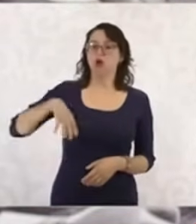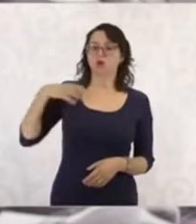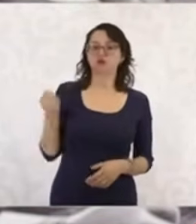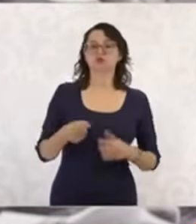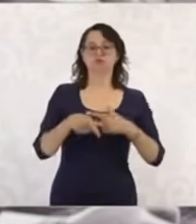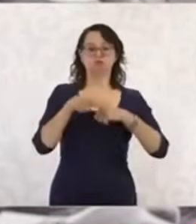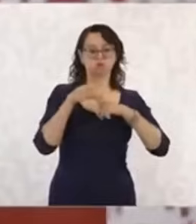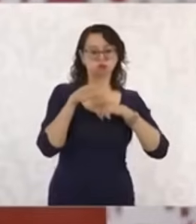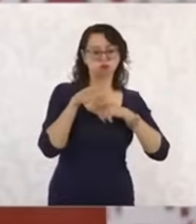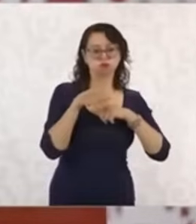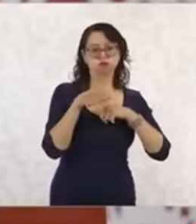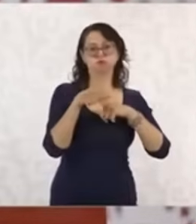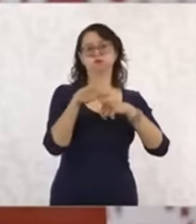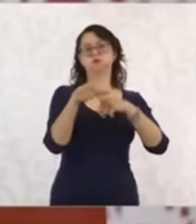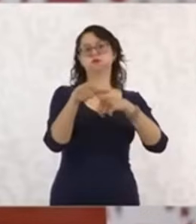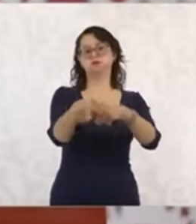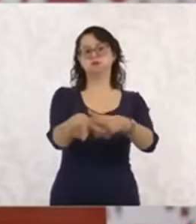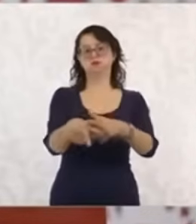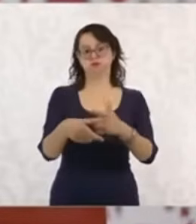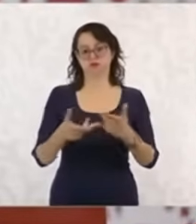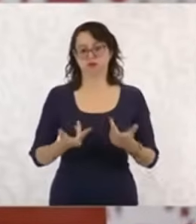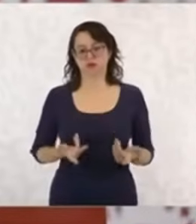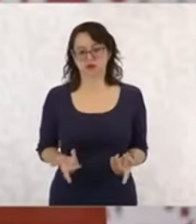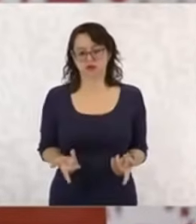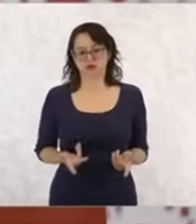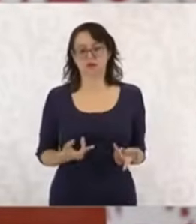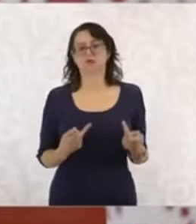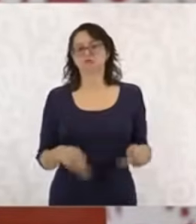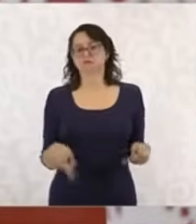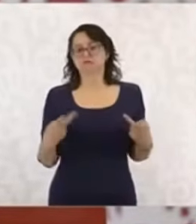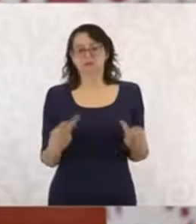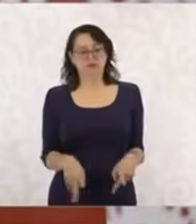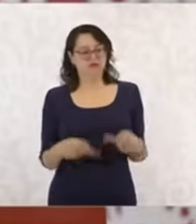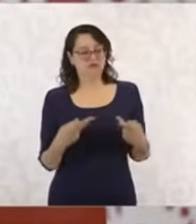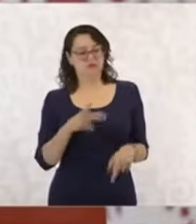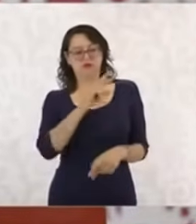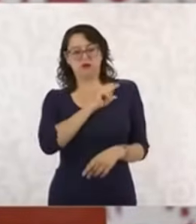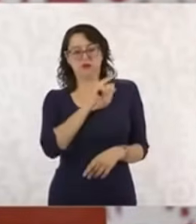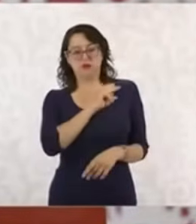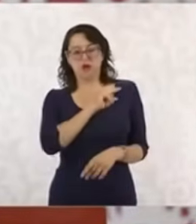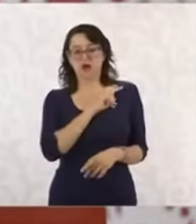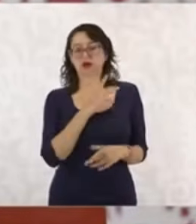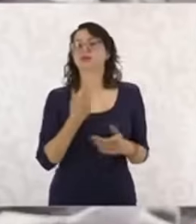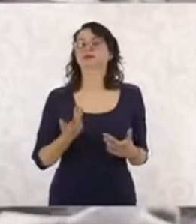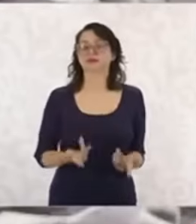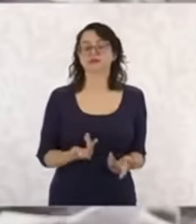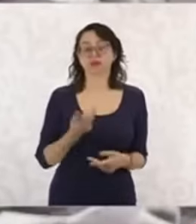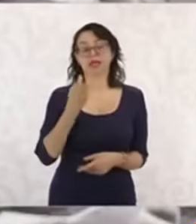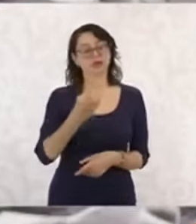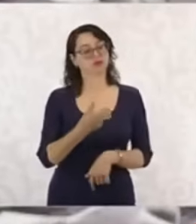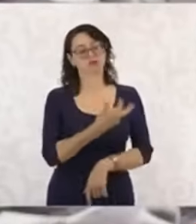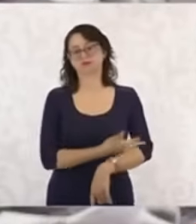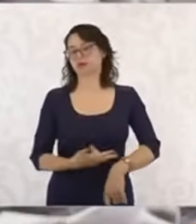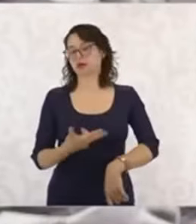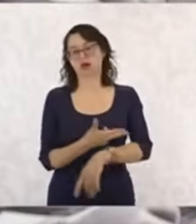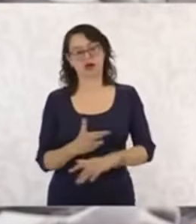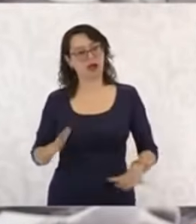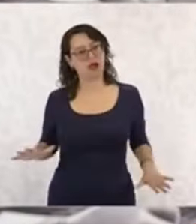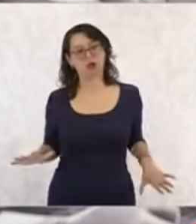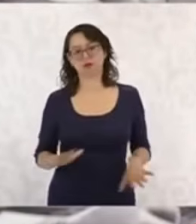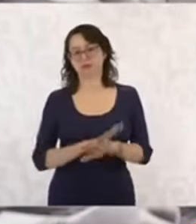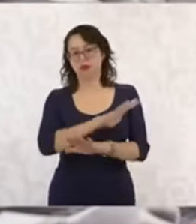extracción del agua para realizar, digamos, una venta de este servicio. Entonces, Entonces, vamos a regular eso para que se